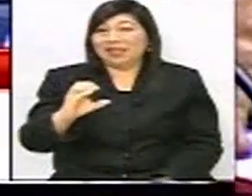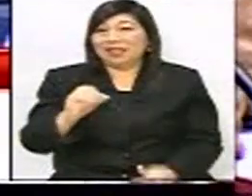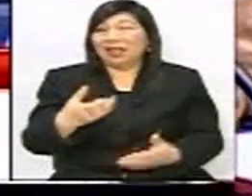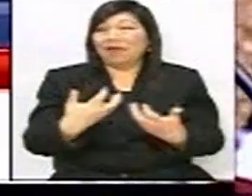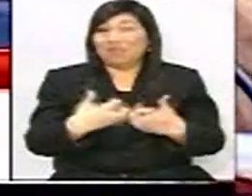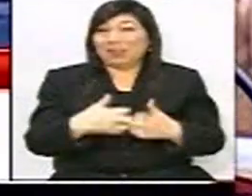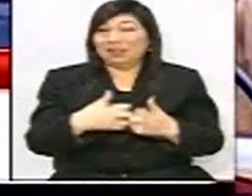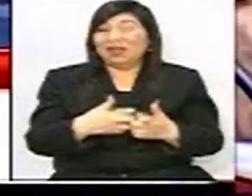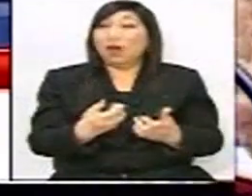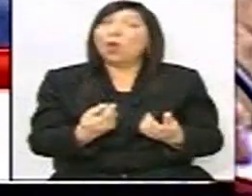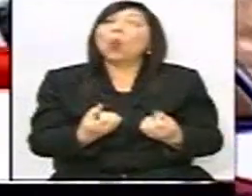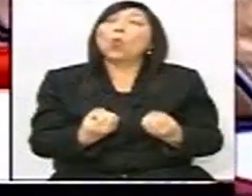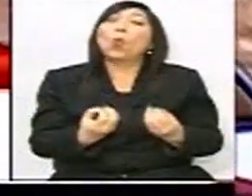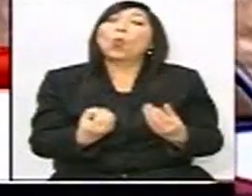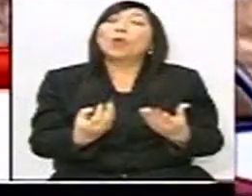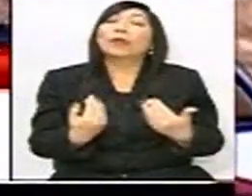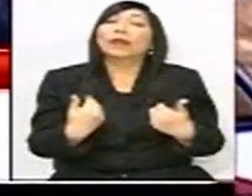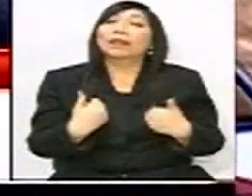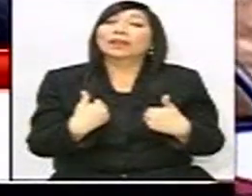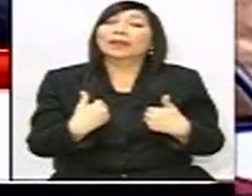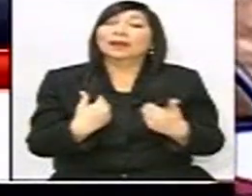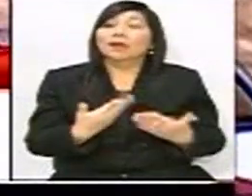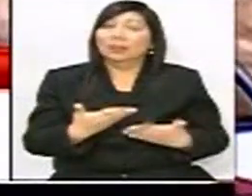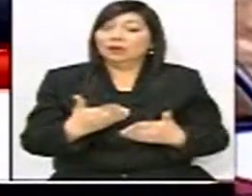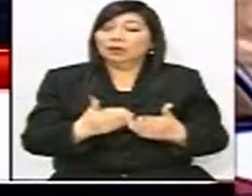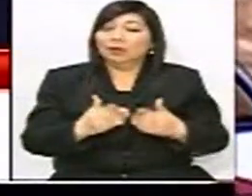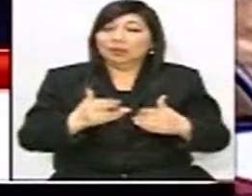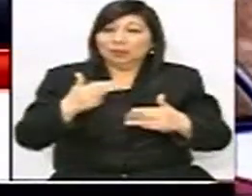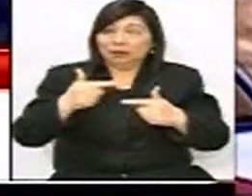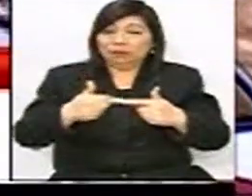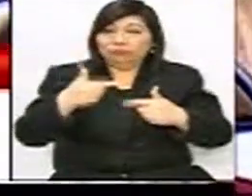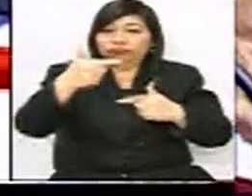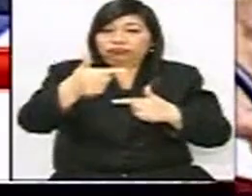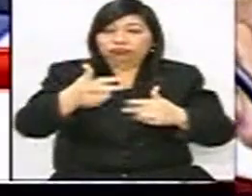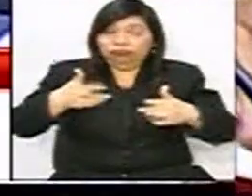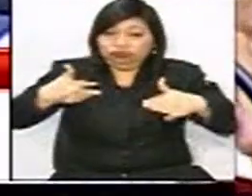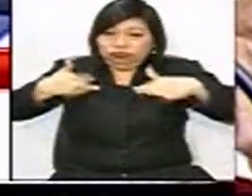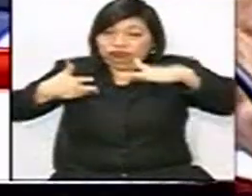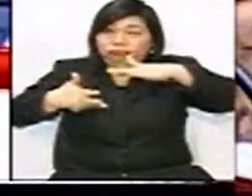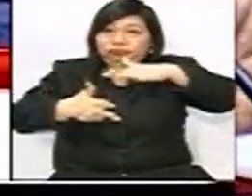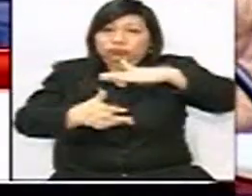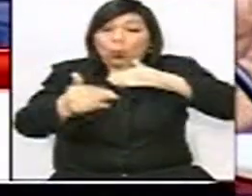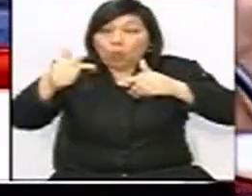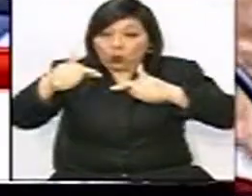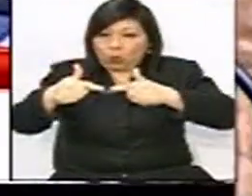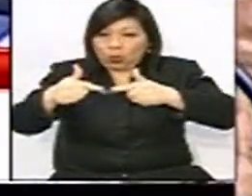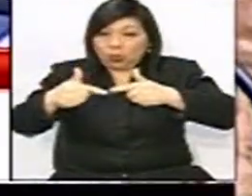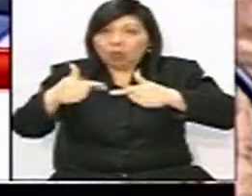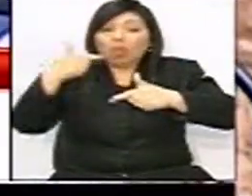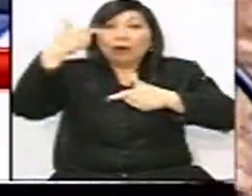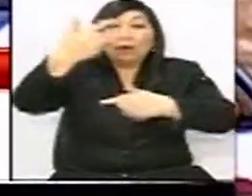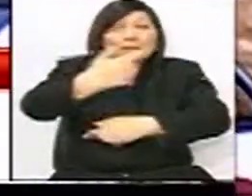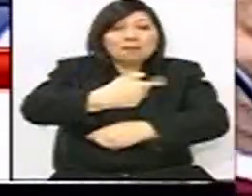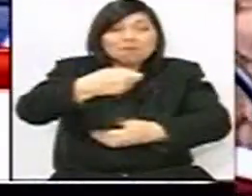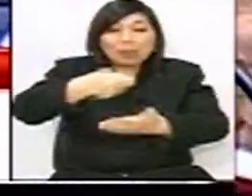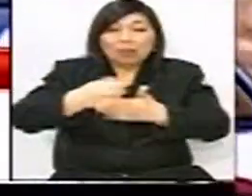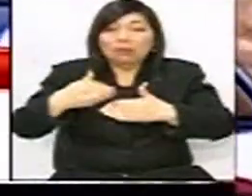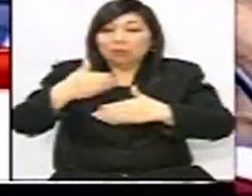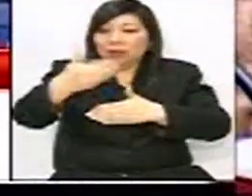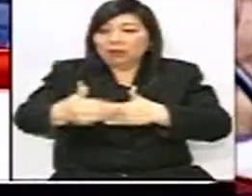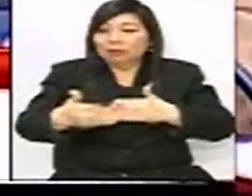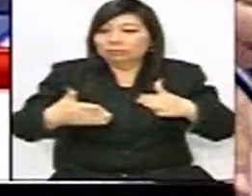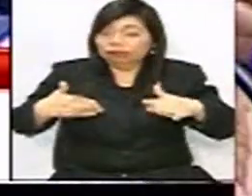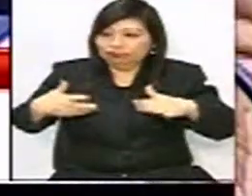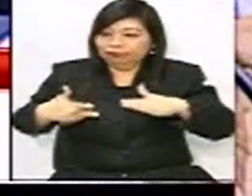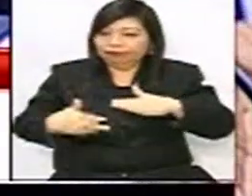¿A cuánta distancia tiene que haber de un peaje a otro? Cuando viajamos al extranjero vemos que hay